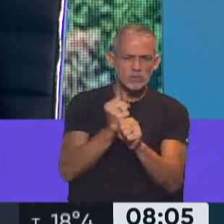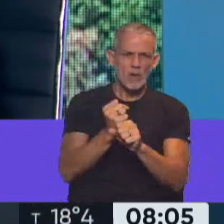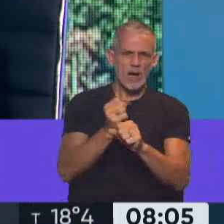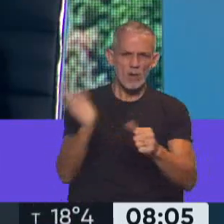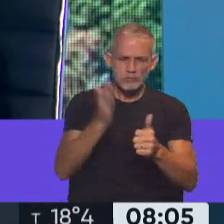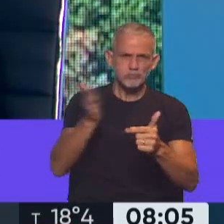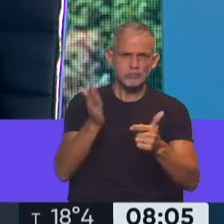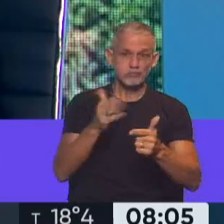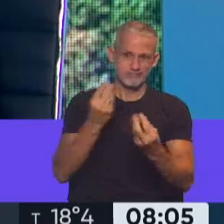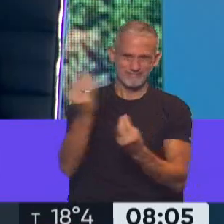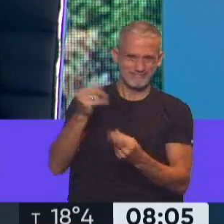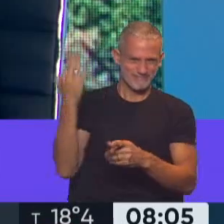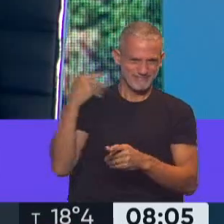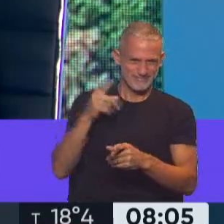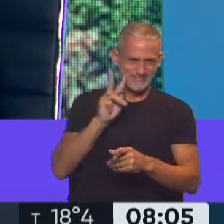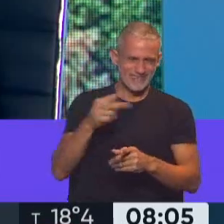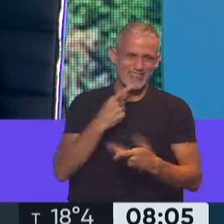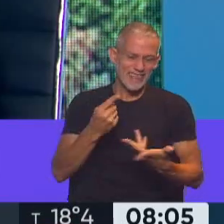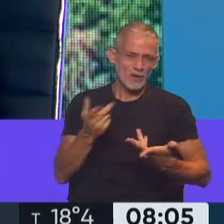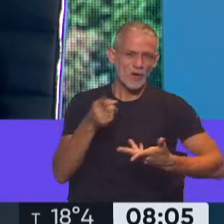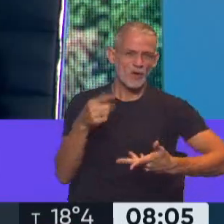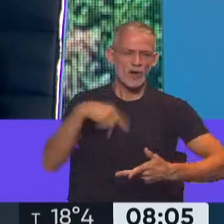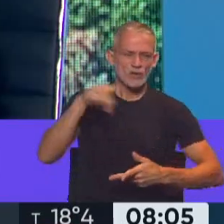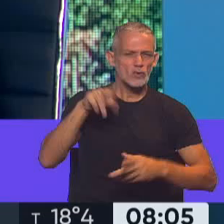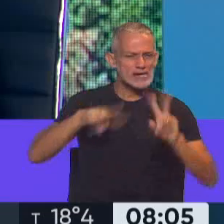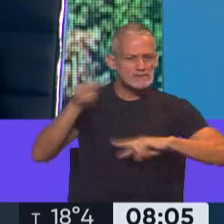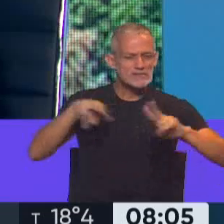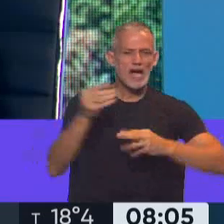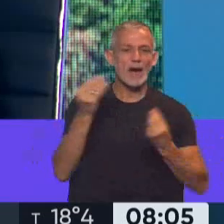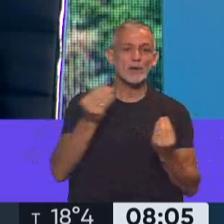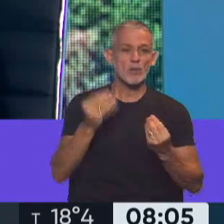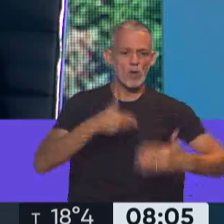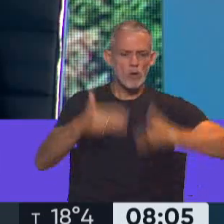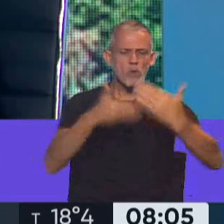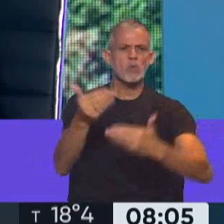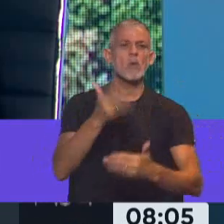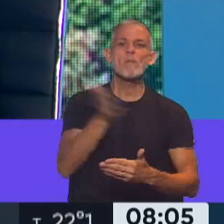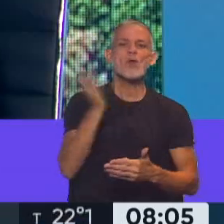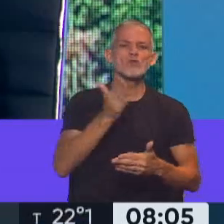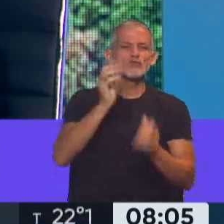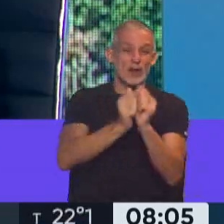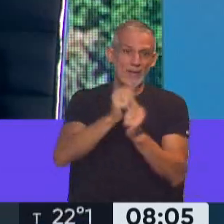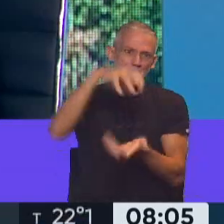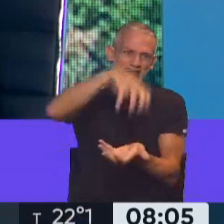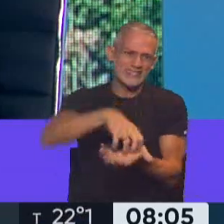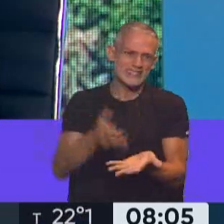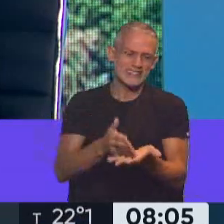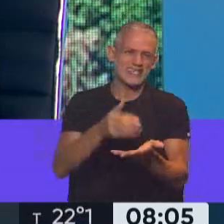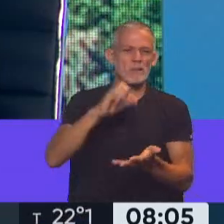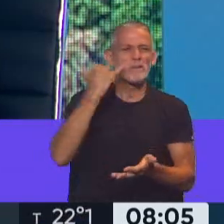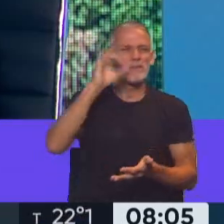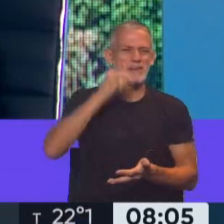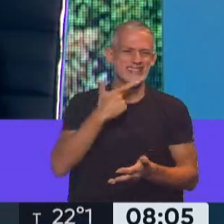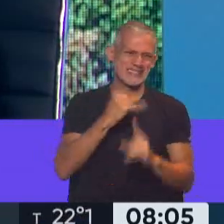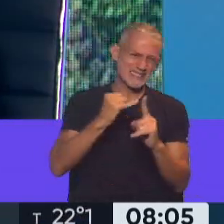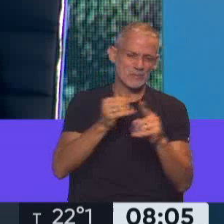estaba justamente comentando eso, que estamos en búsqueda justamente del desarrollo de la producción, sobre todo de las pymes, ¿no? Las pymes somos realmente